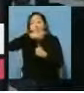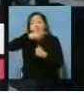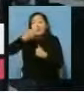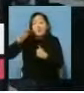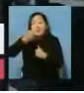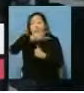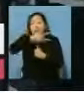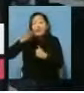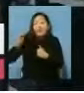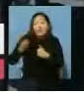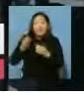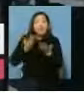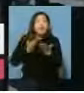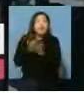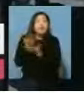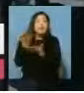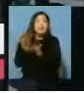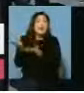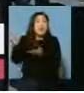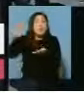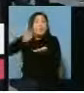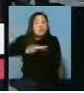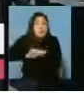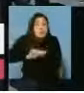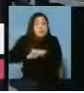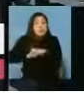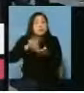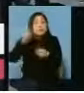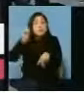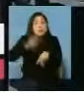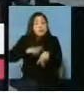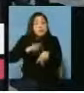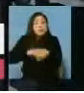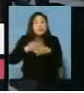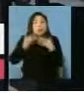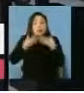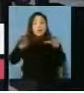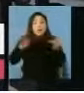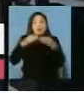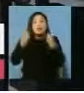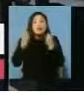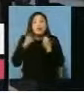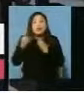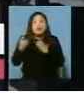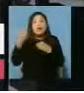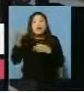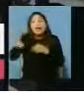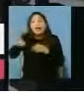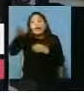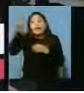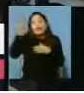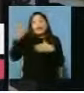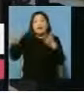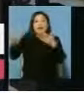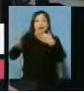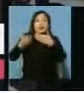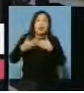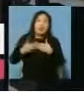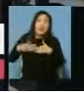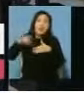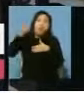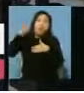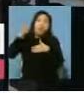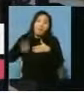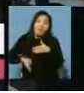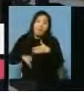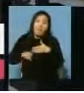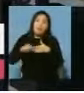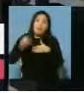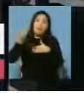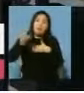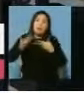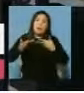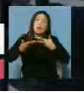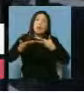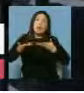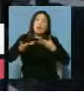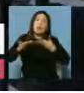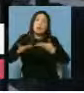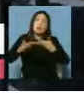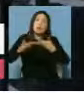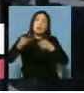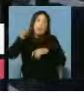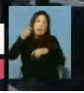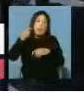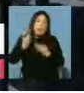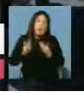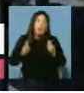dos semanas. También se habilitó nuevamente, que la tenemos cerrada por el tema de que estamos atendiendo